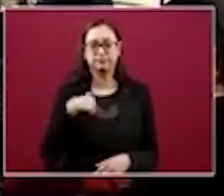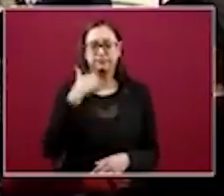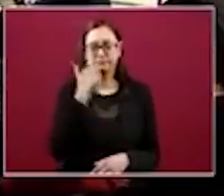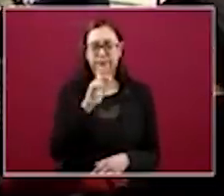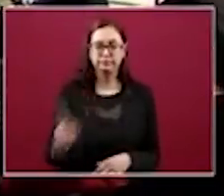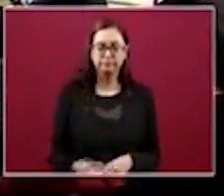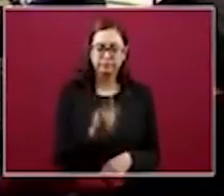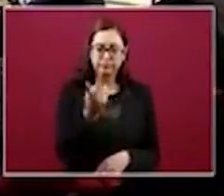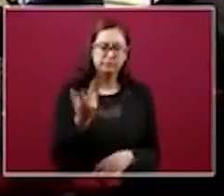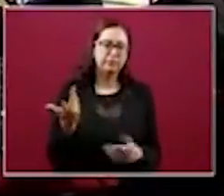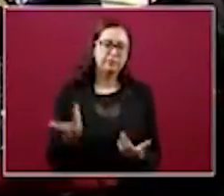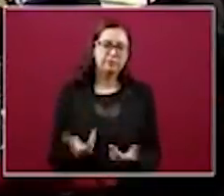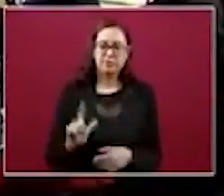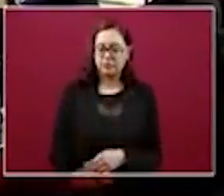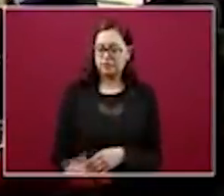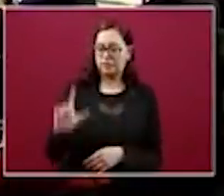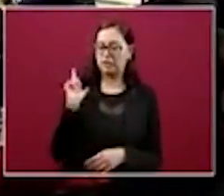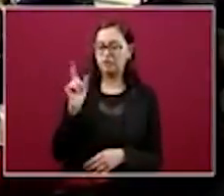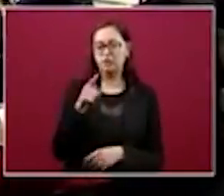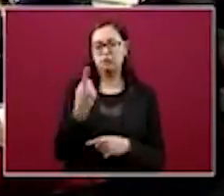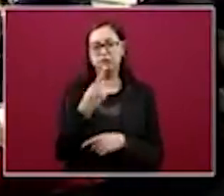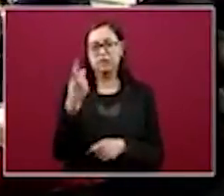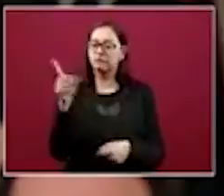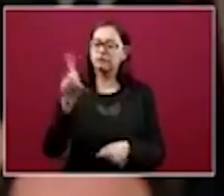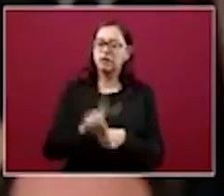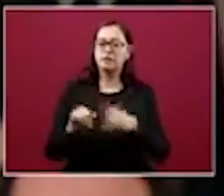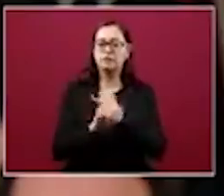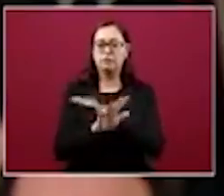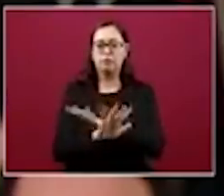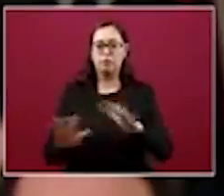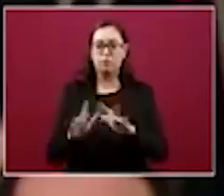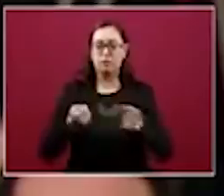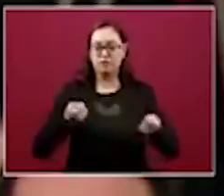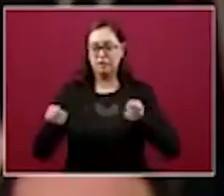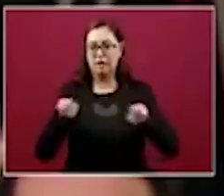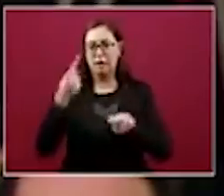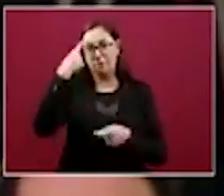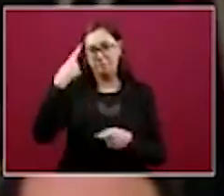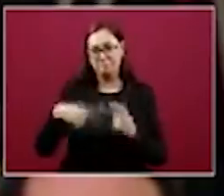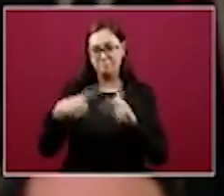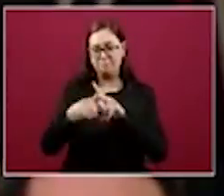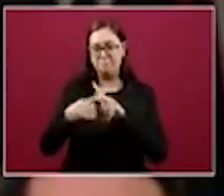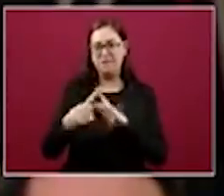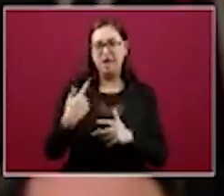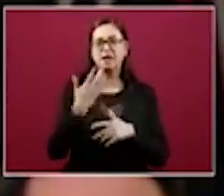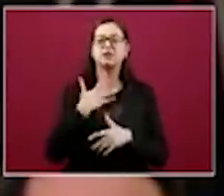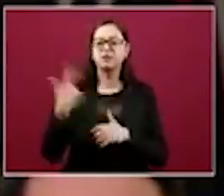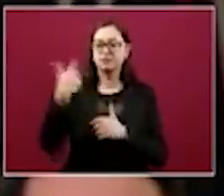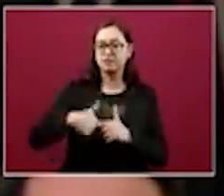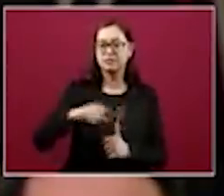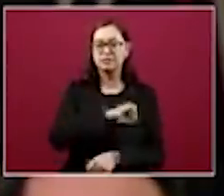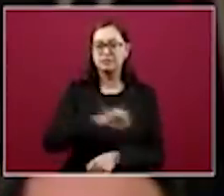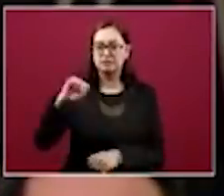ecuación, esta fórmula que mencionó el lunes en su informe de los 100 días para regular el precio del combustible de la